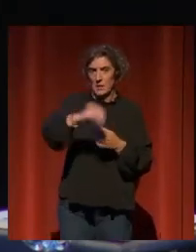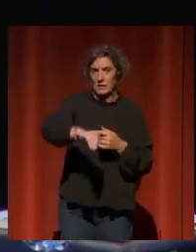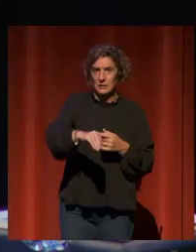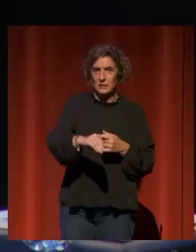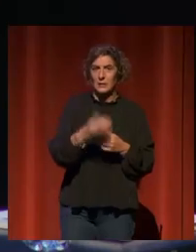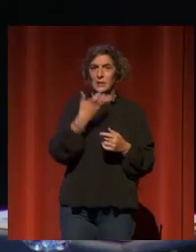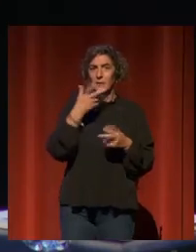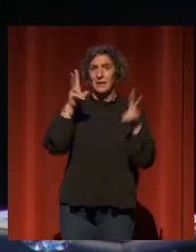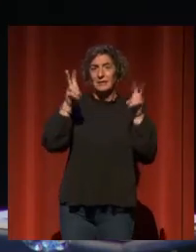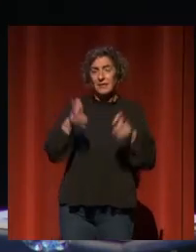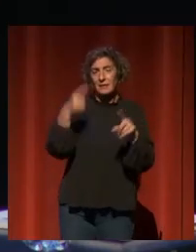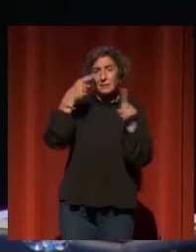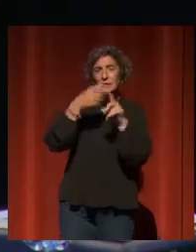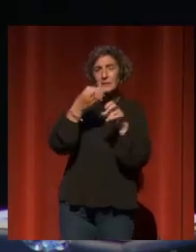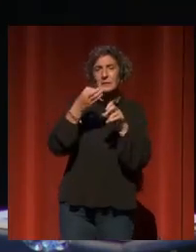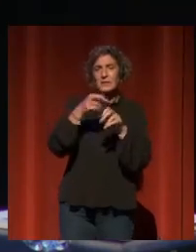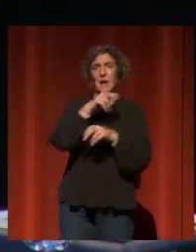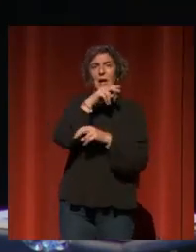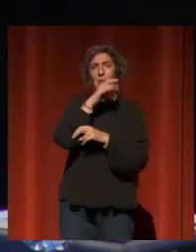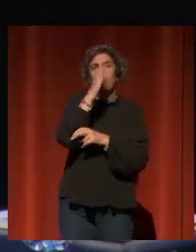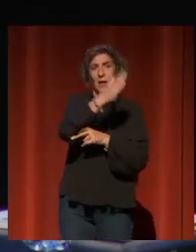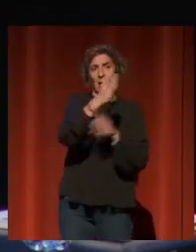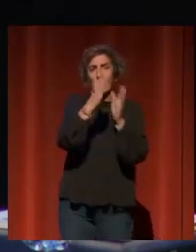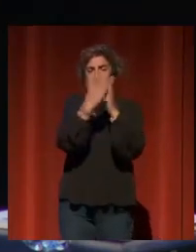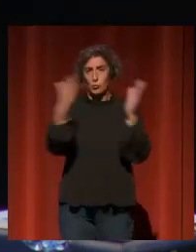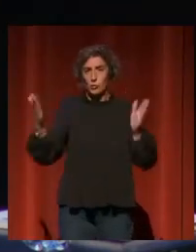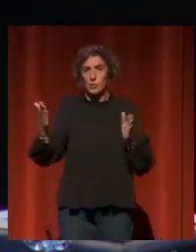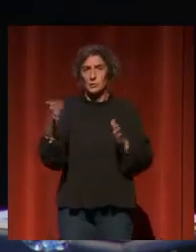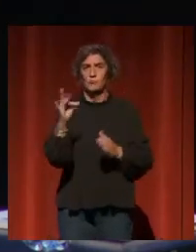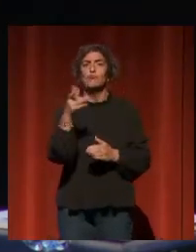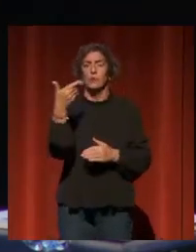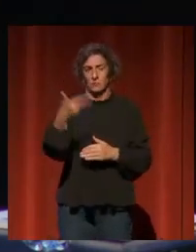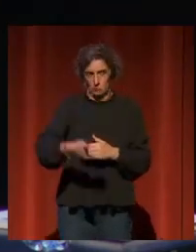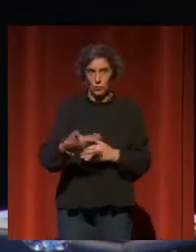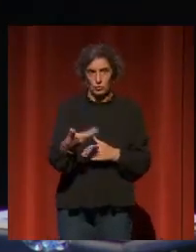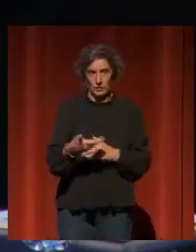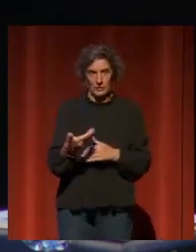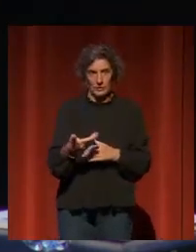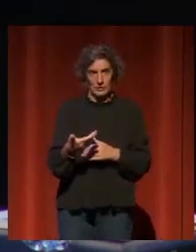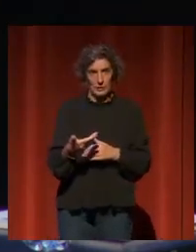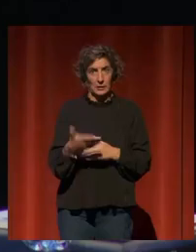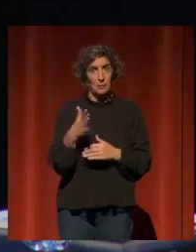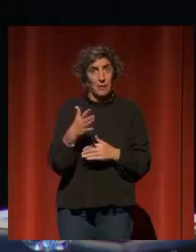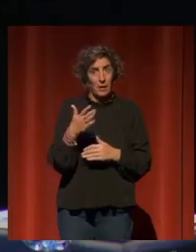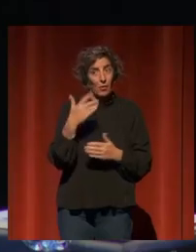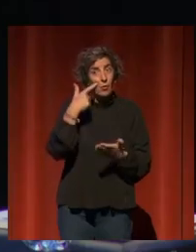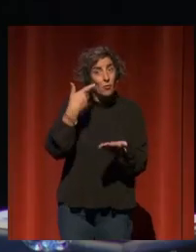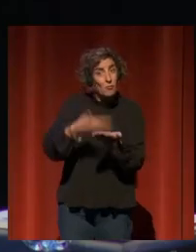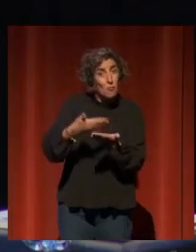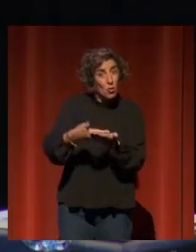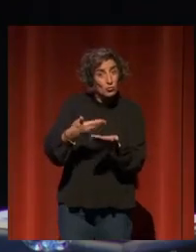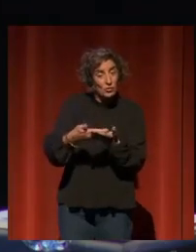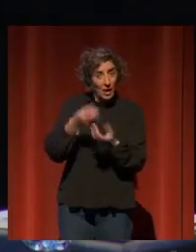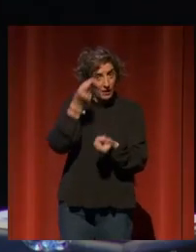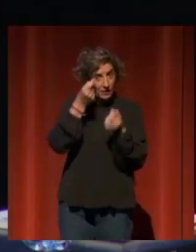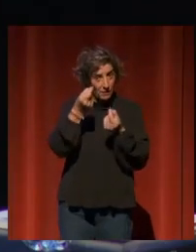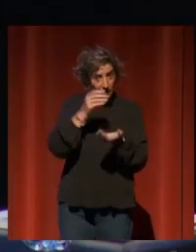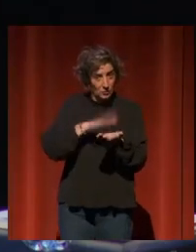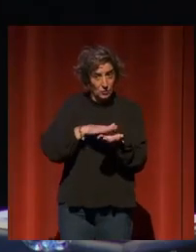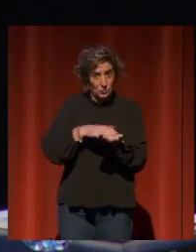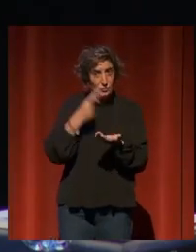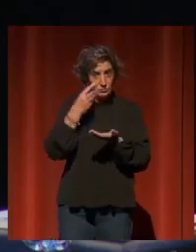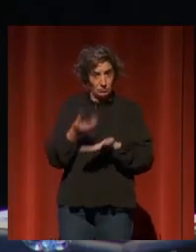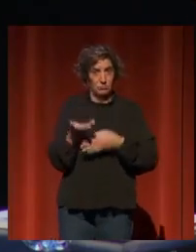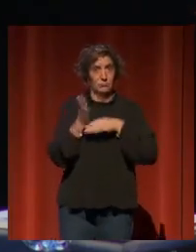hablar de bibliotecas es importantísimo pero Mostrar con datos con con